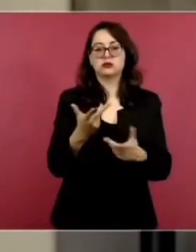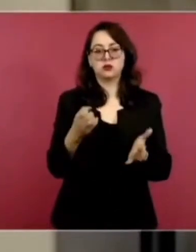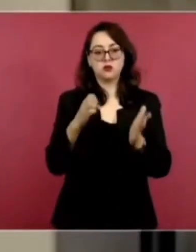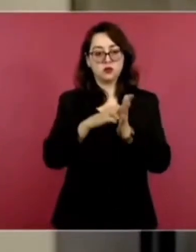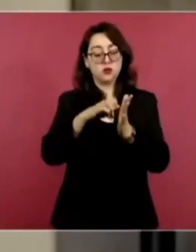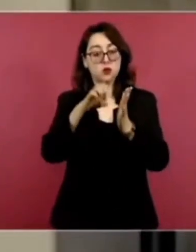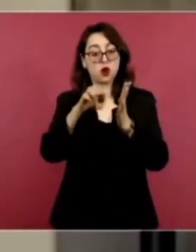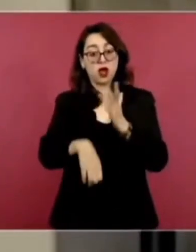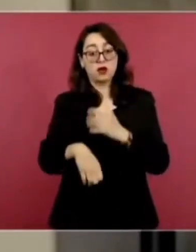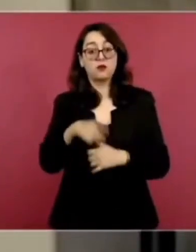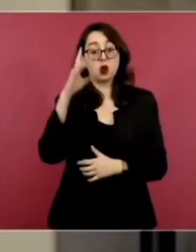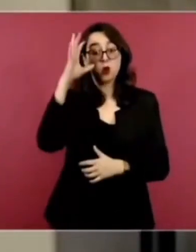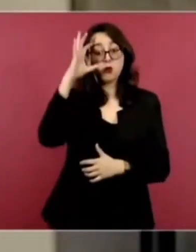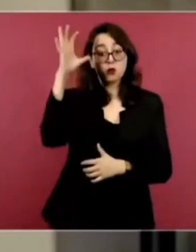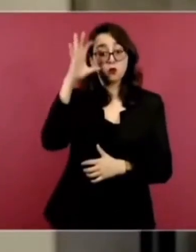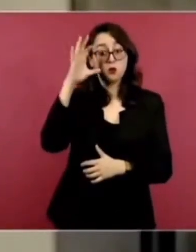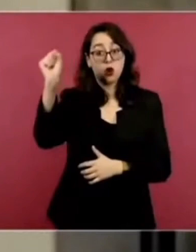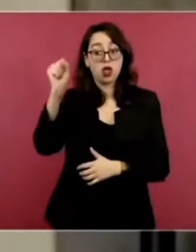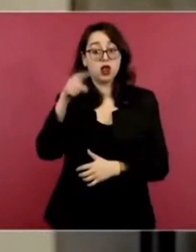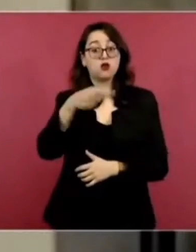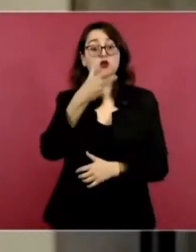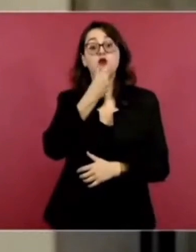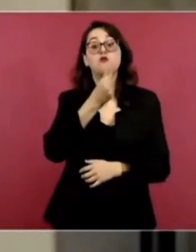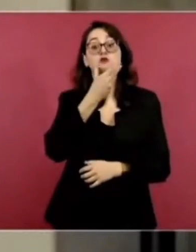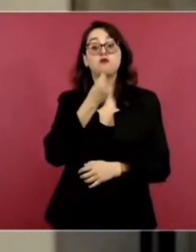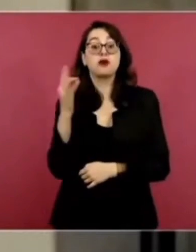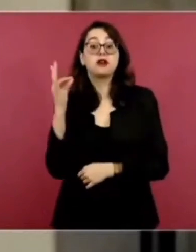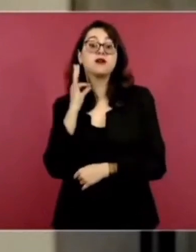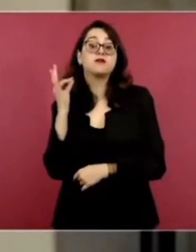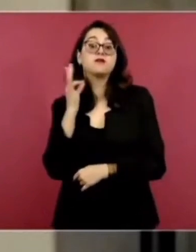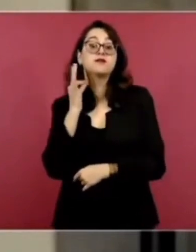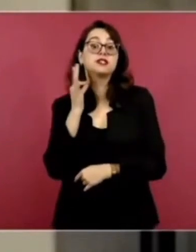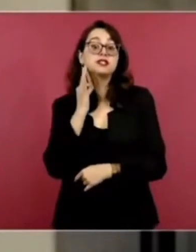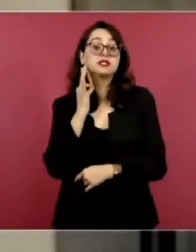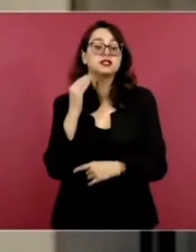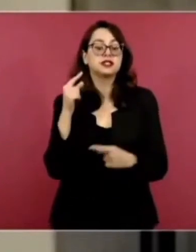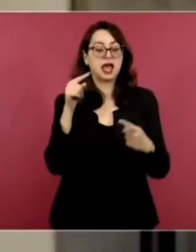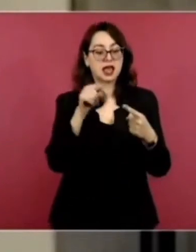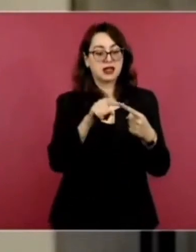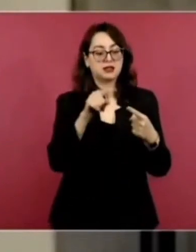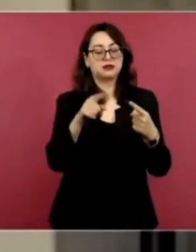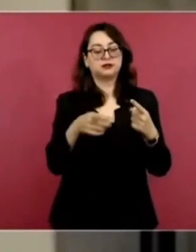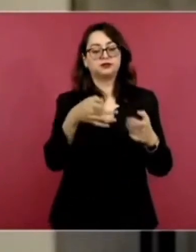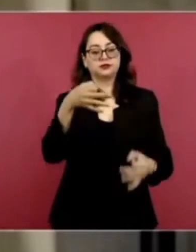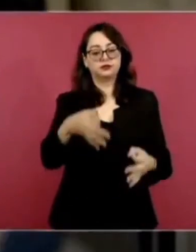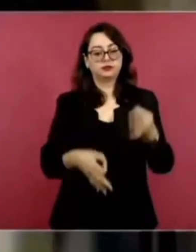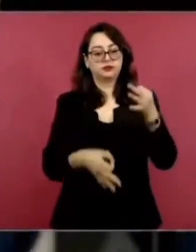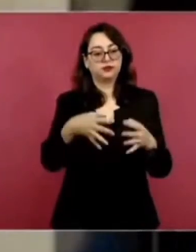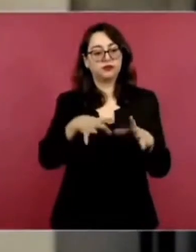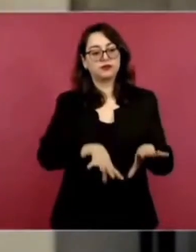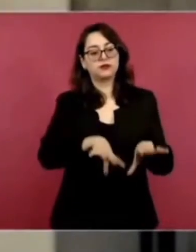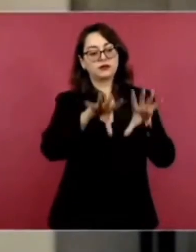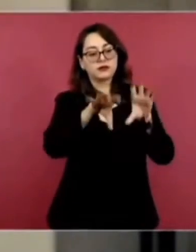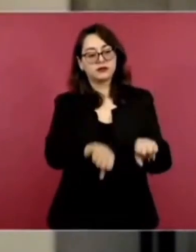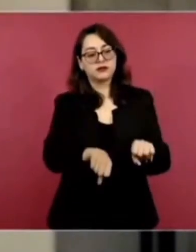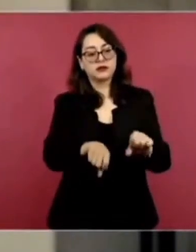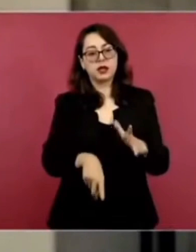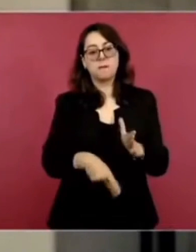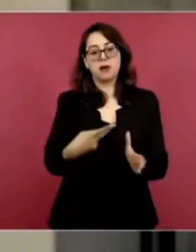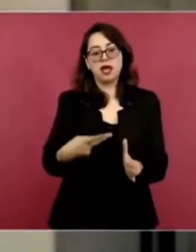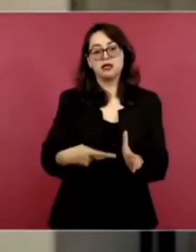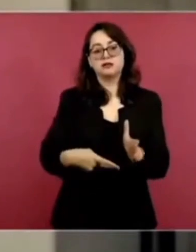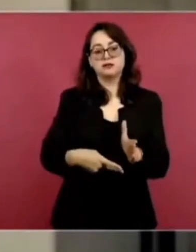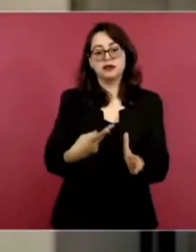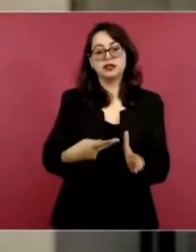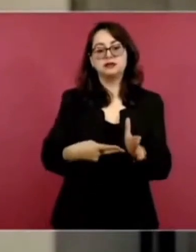que se detuvo por encubrimiento por el delito contra la administración de la justicia en el feminicidio de Ariadna